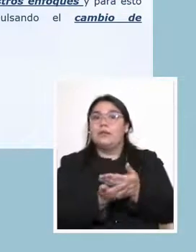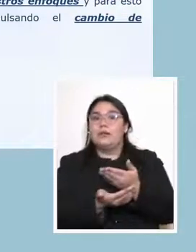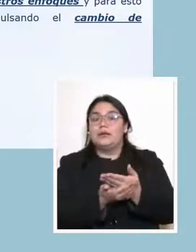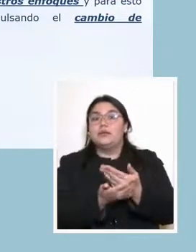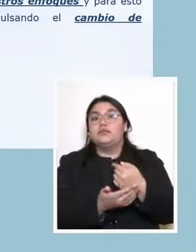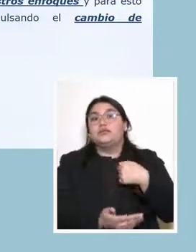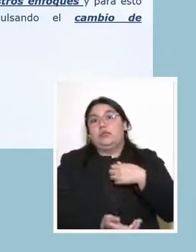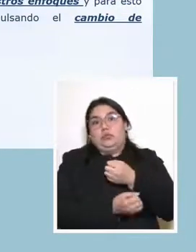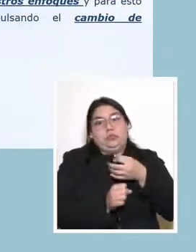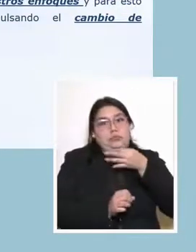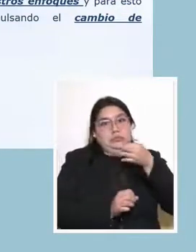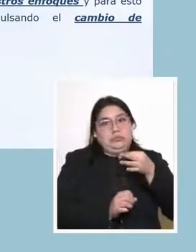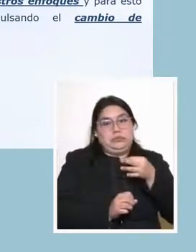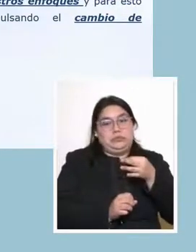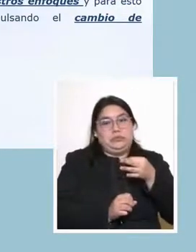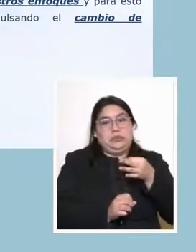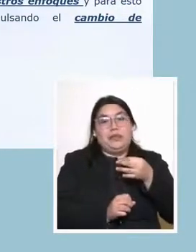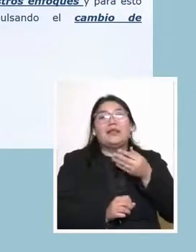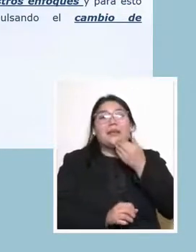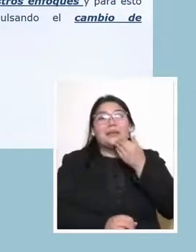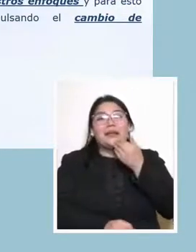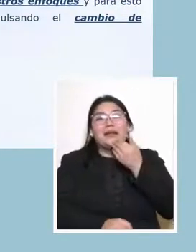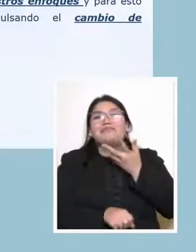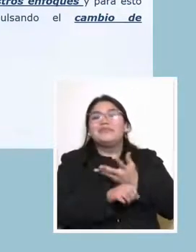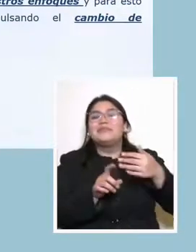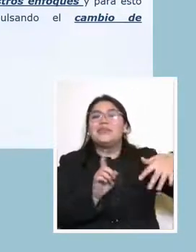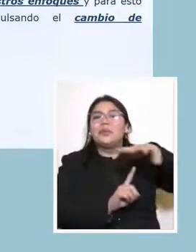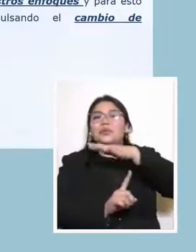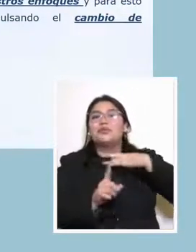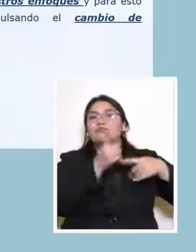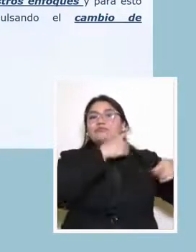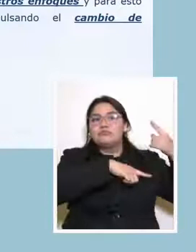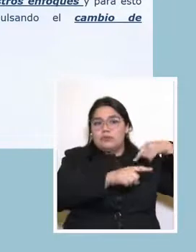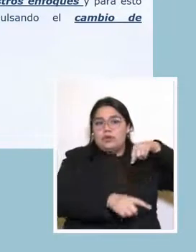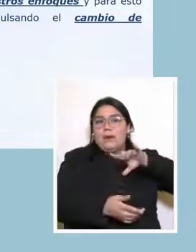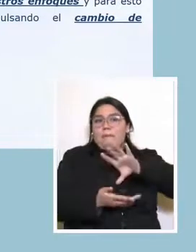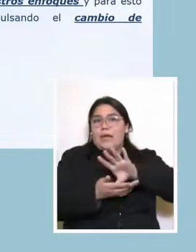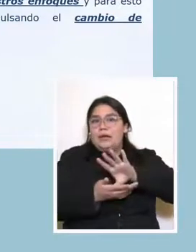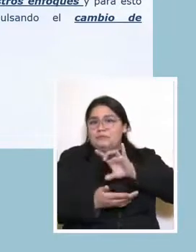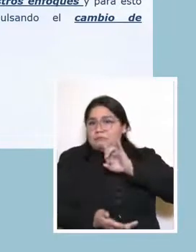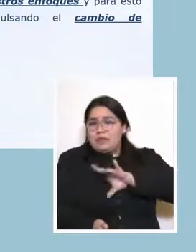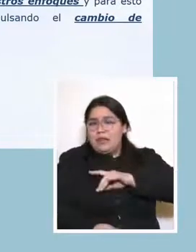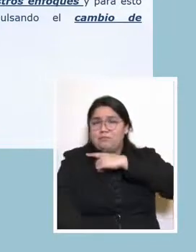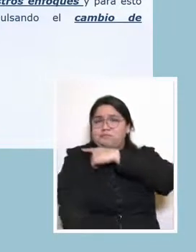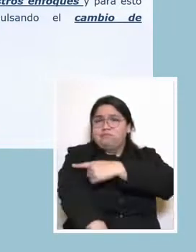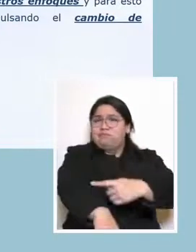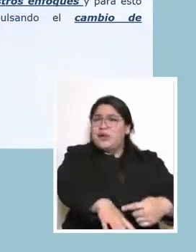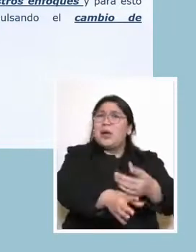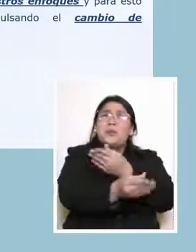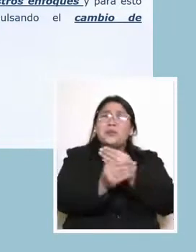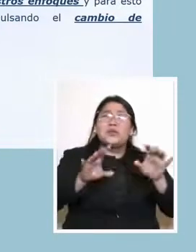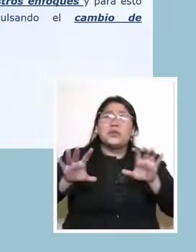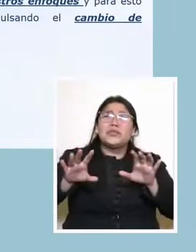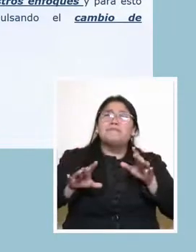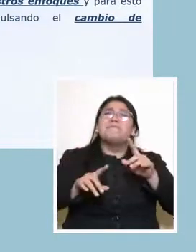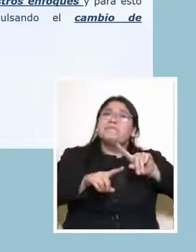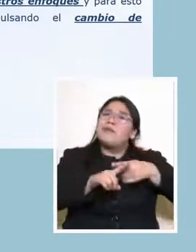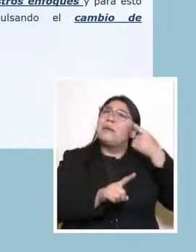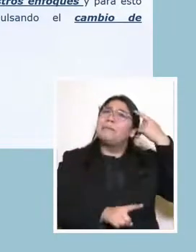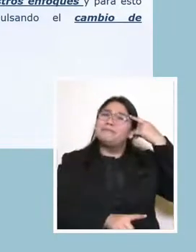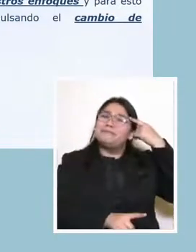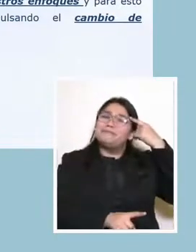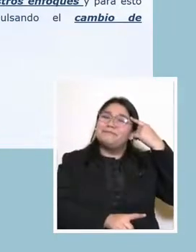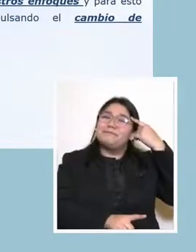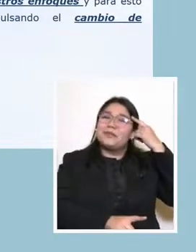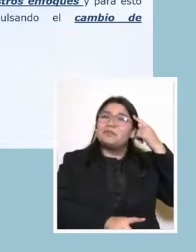puedo referir, pero también es una situación de la historia que está viviendo el país completo para repensar muchas cosas. Entre otras, por ejemplo, ¿qué vamos